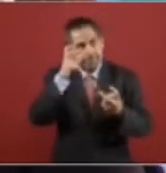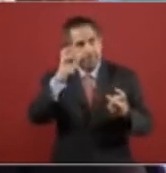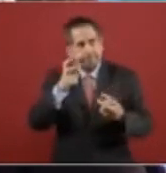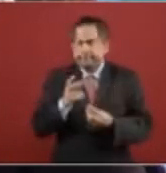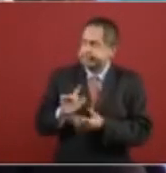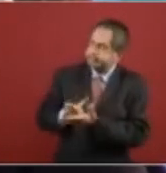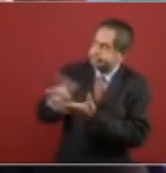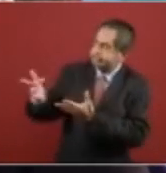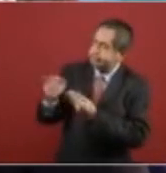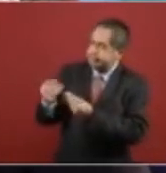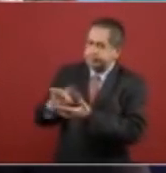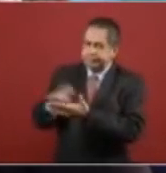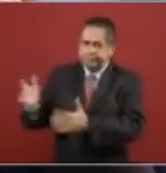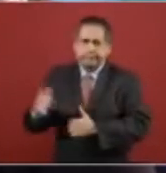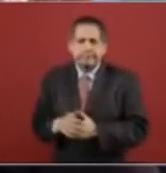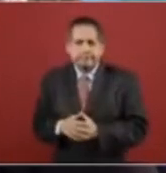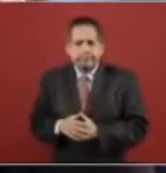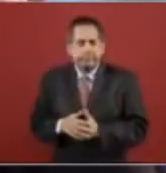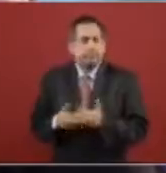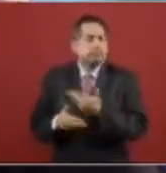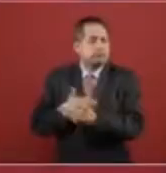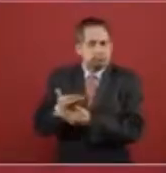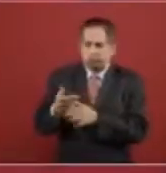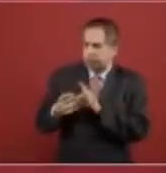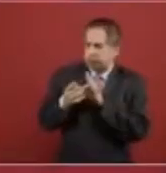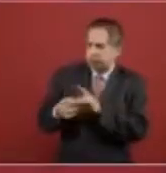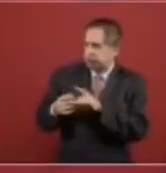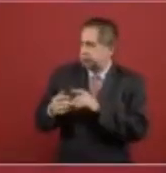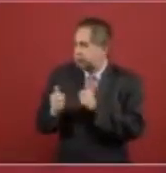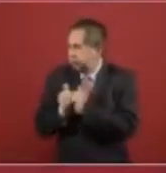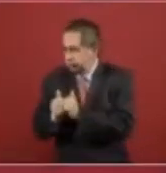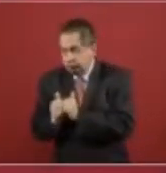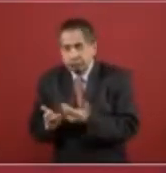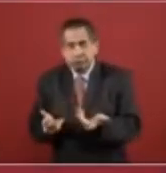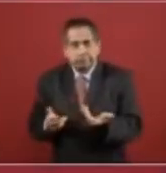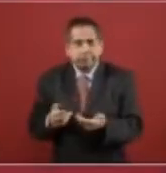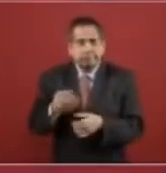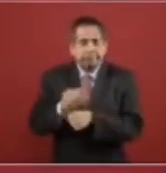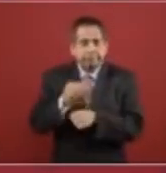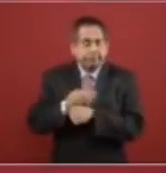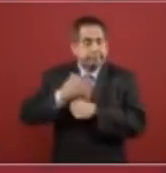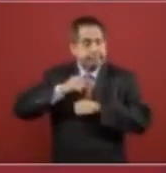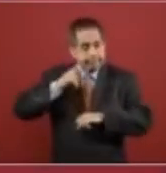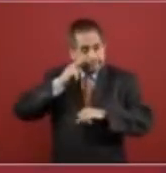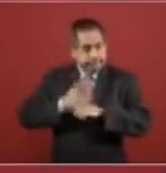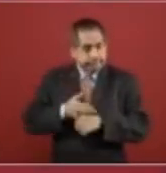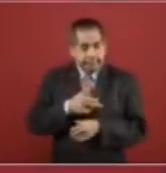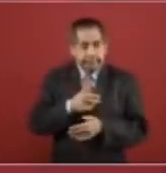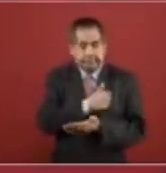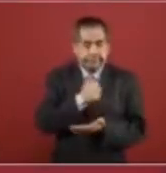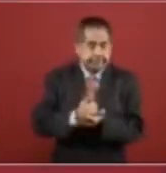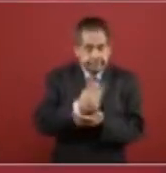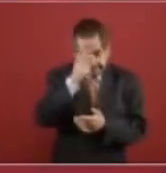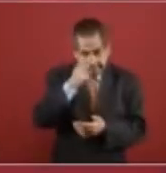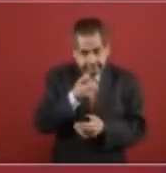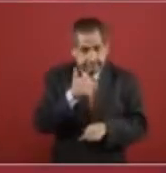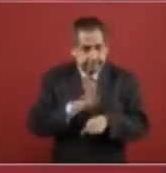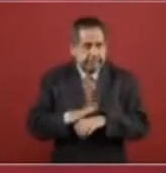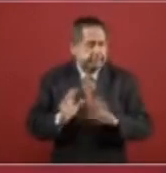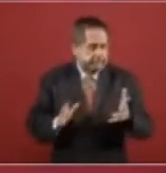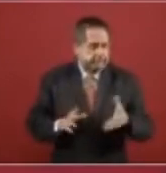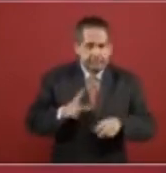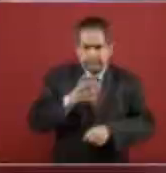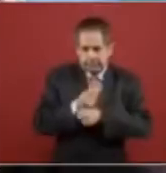gracias y estamos pues cooperando en todo no solamente porque está a cargo de nosotros ahora la administración estamos